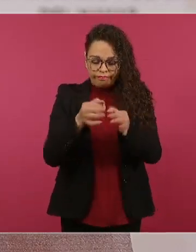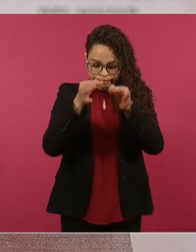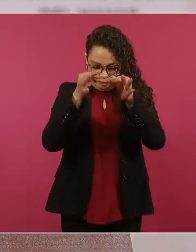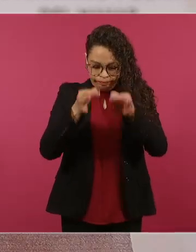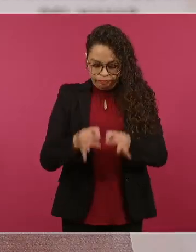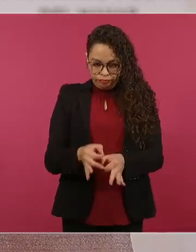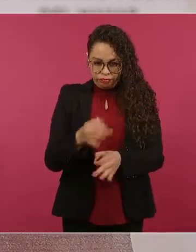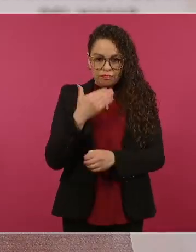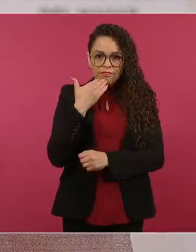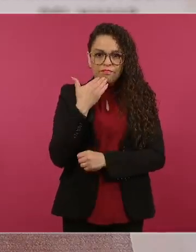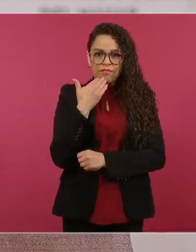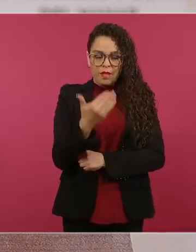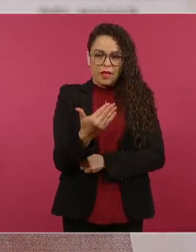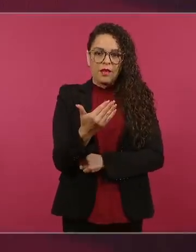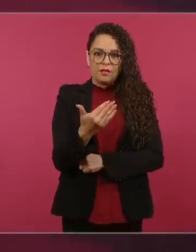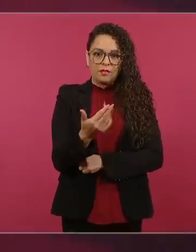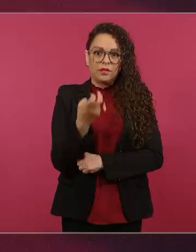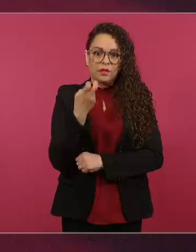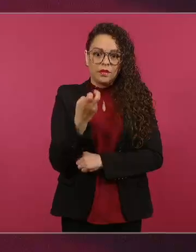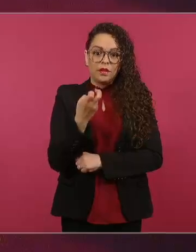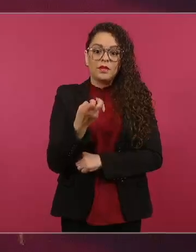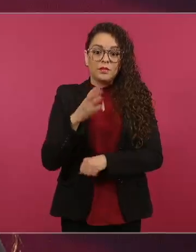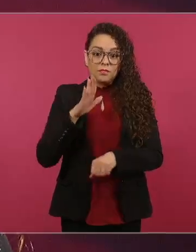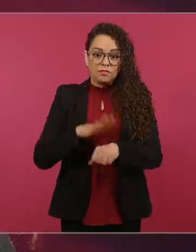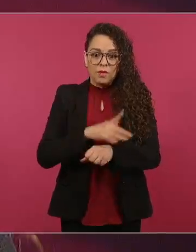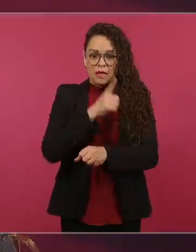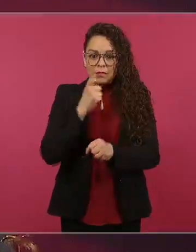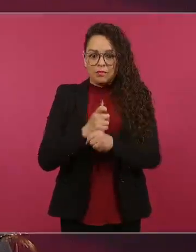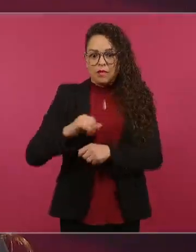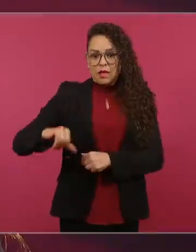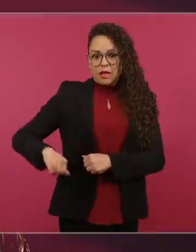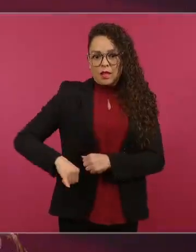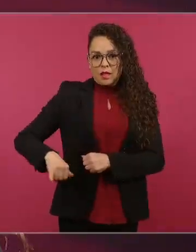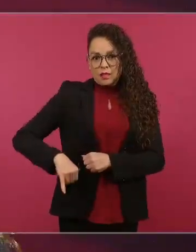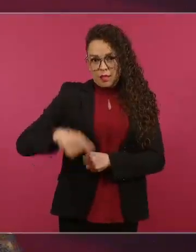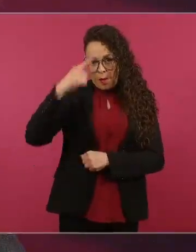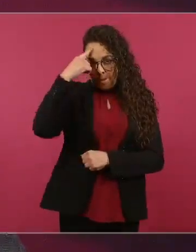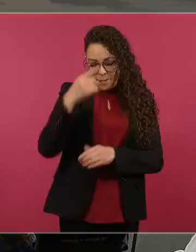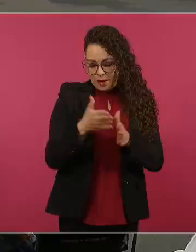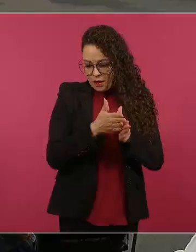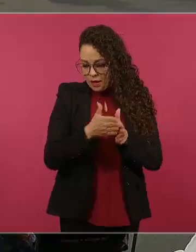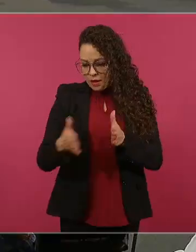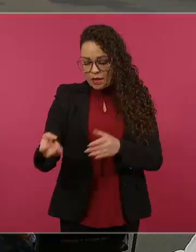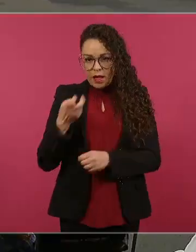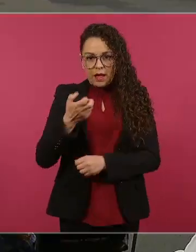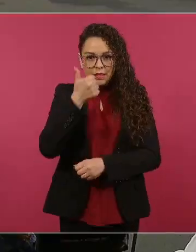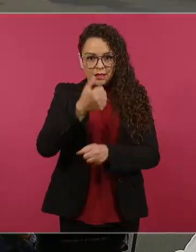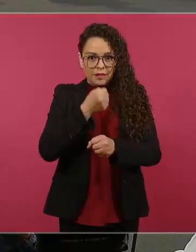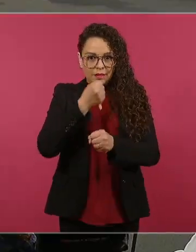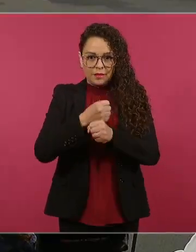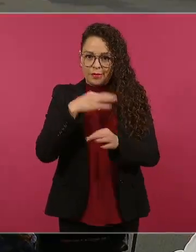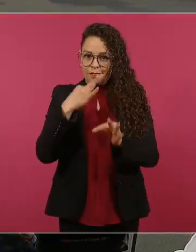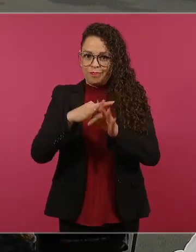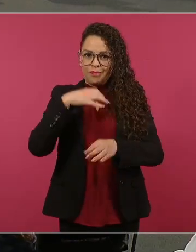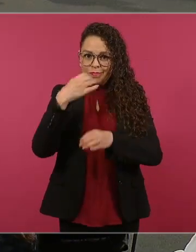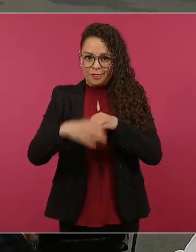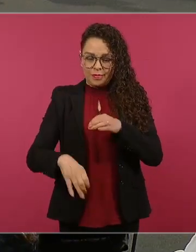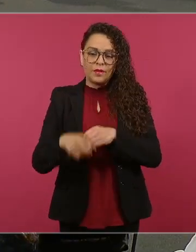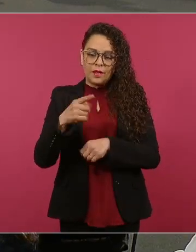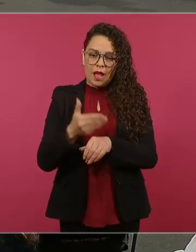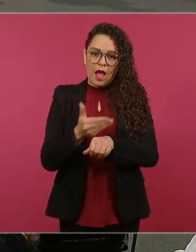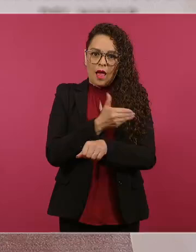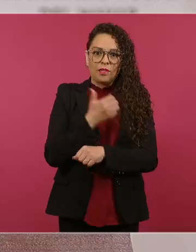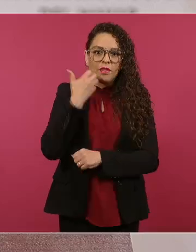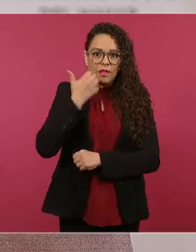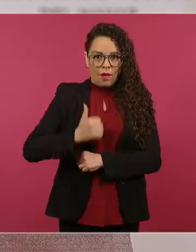grandes prioridades en este cierre de sexenio. Les informamos que, como podremos ver en un video que vamos a presentar a